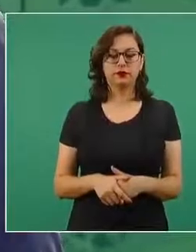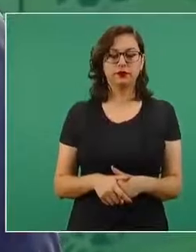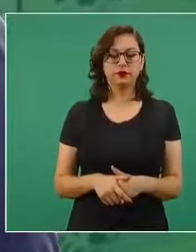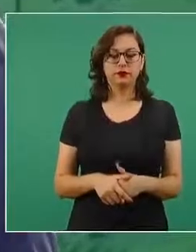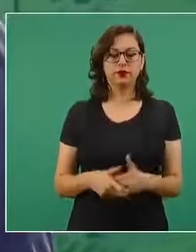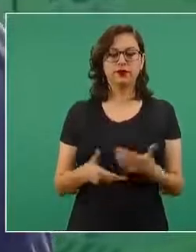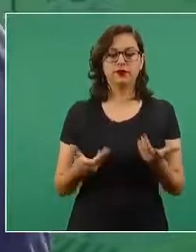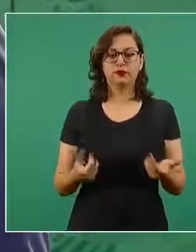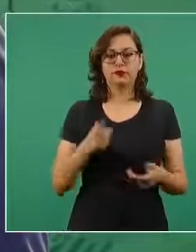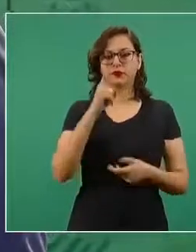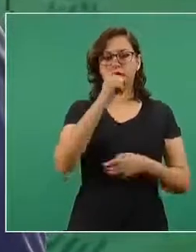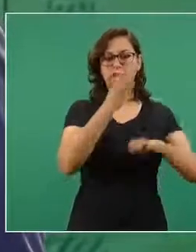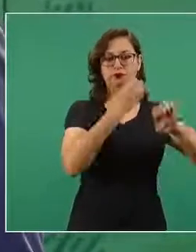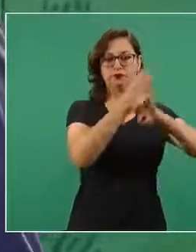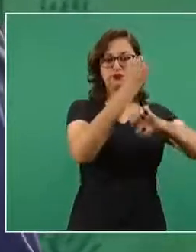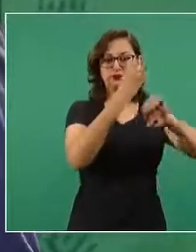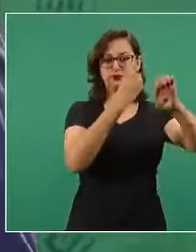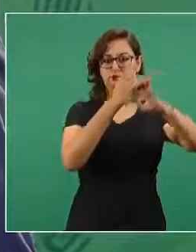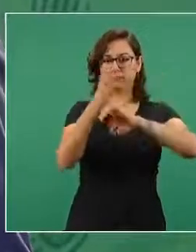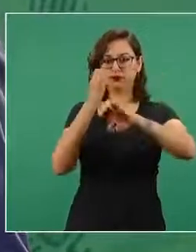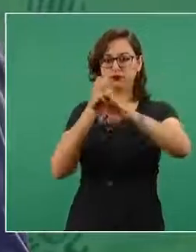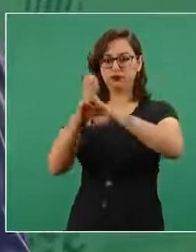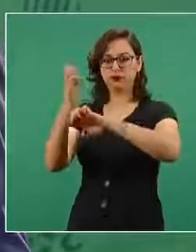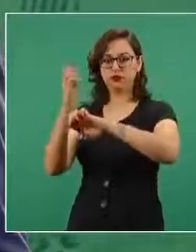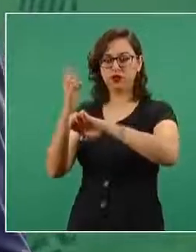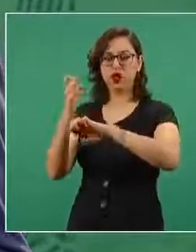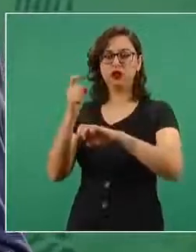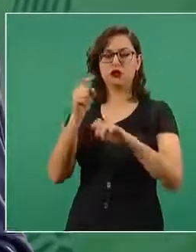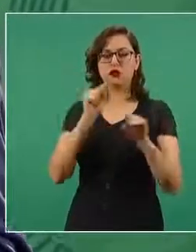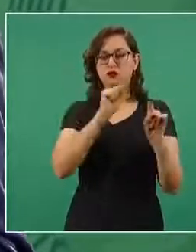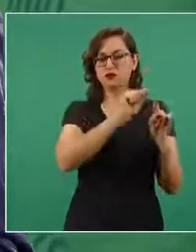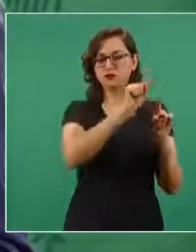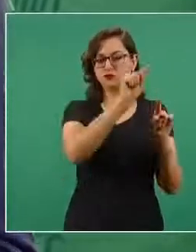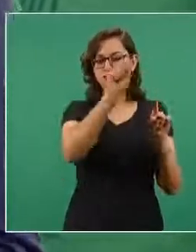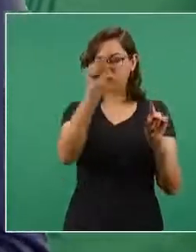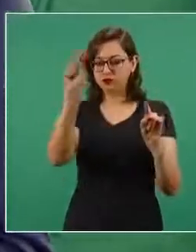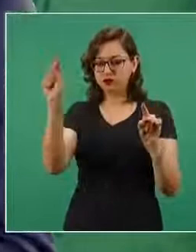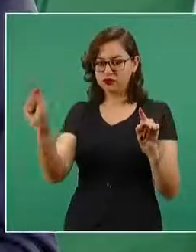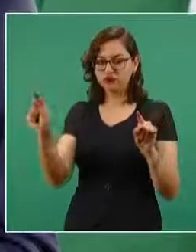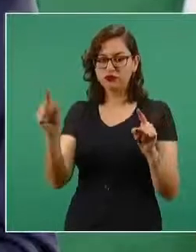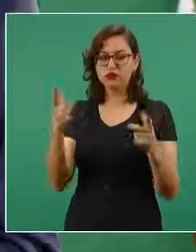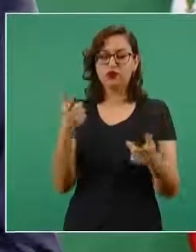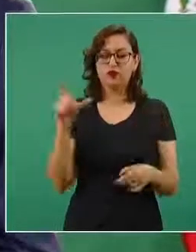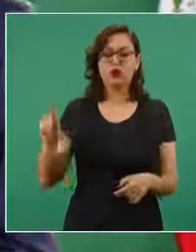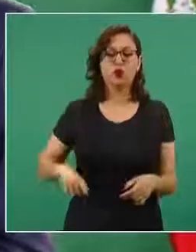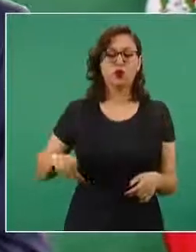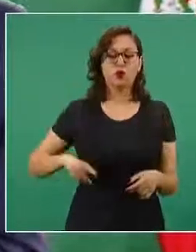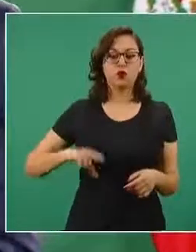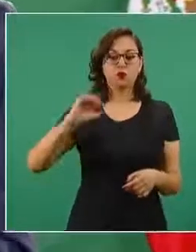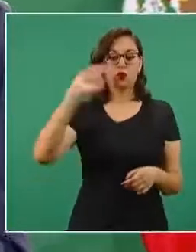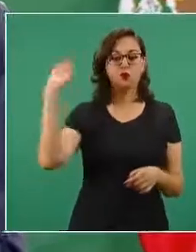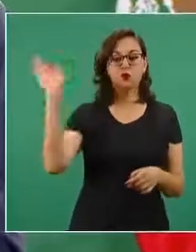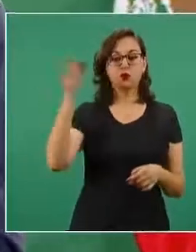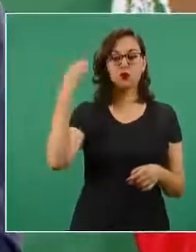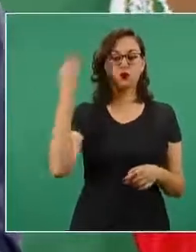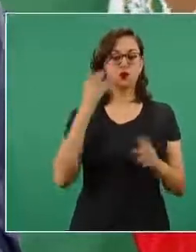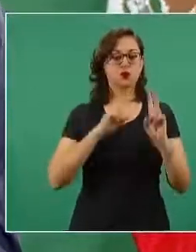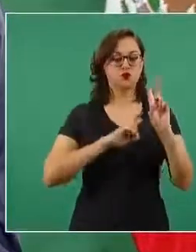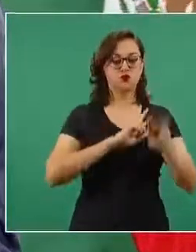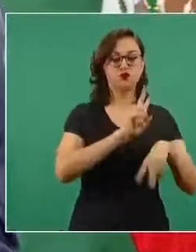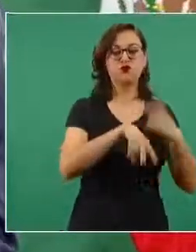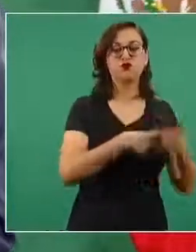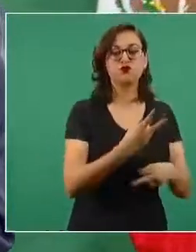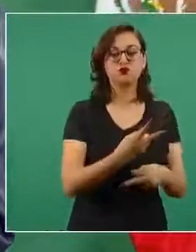enviara a los estados a funcionarios del gobierno federal, como se hacía